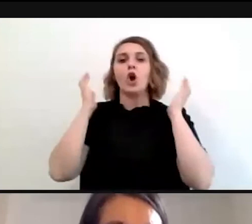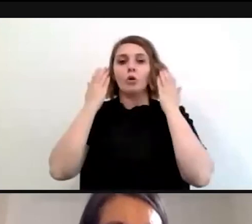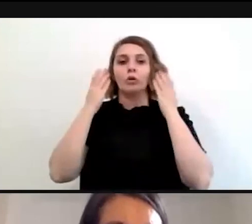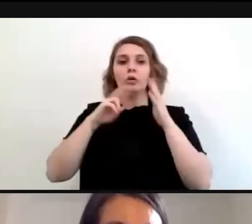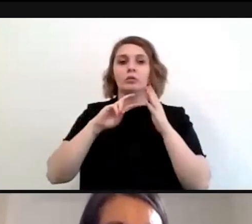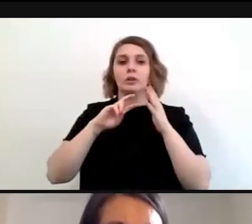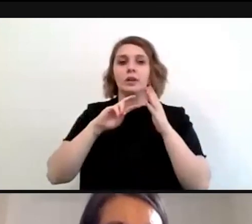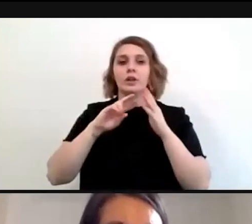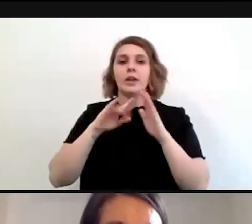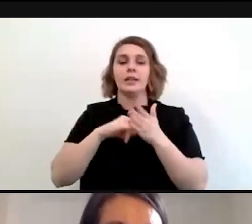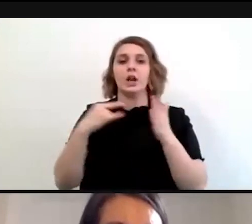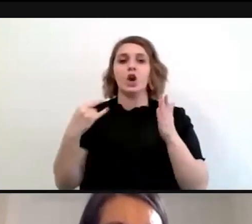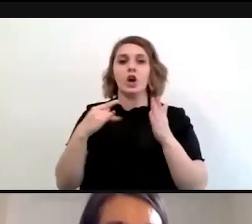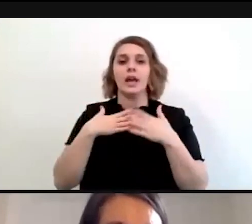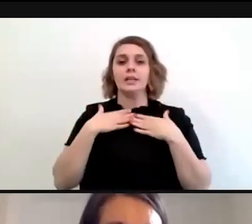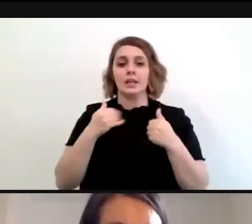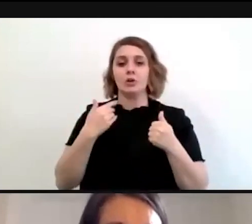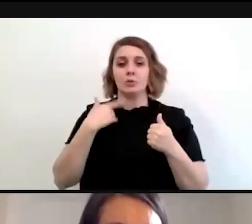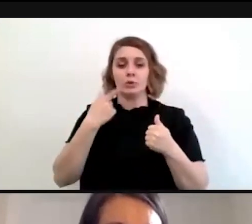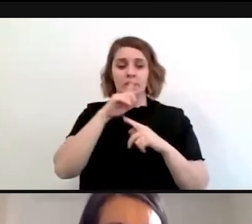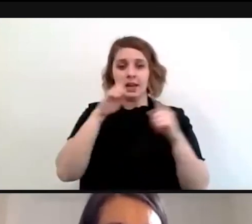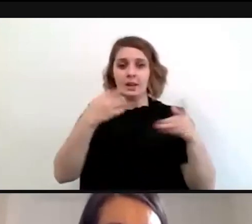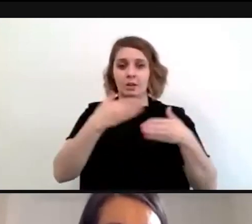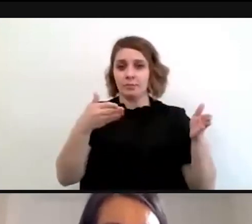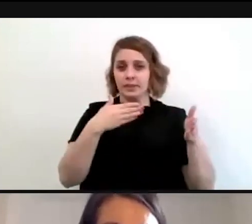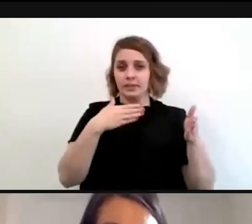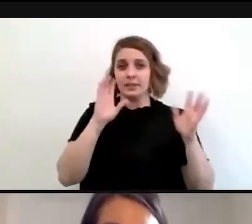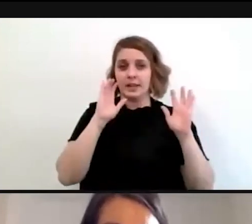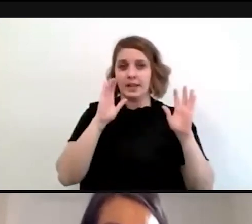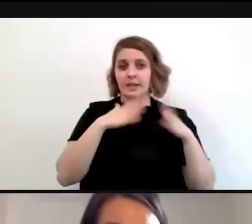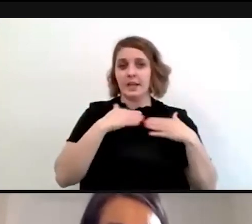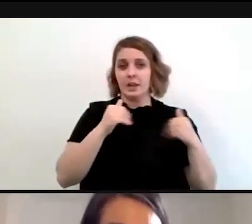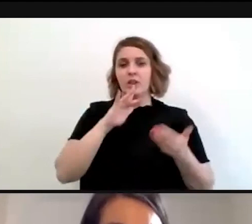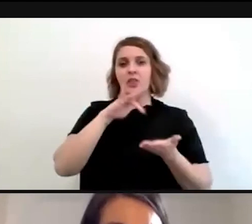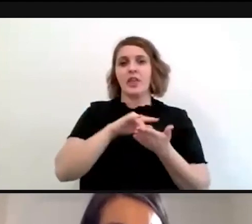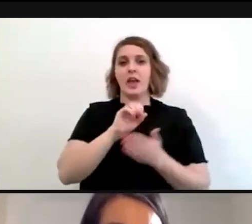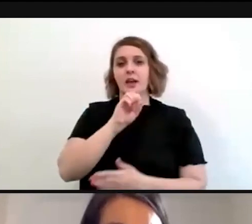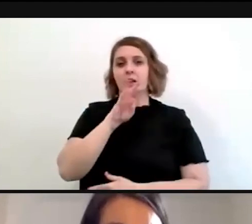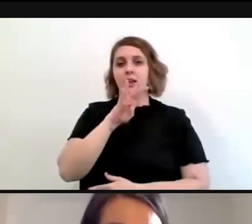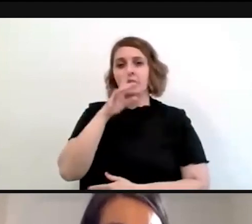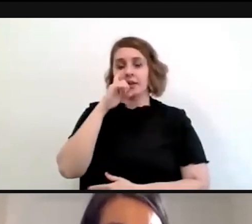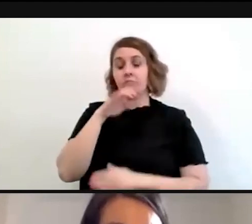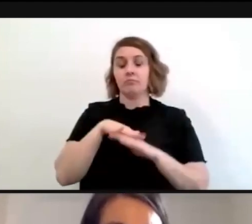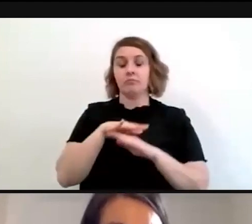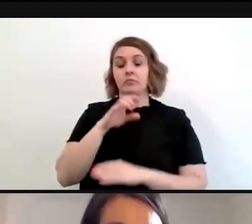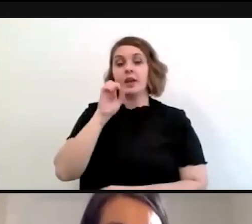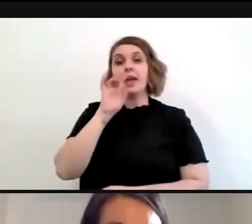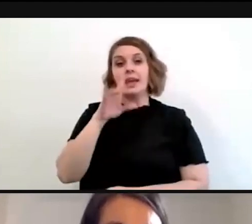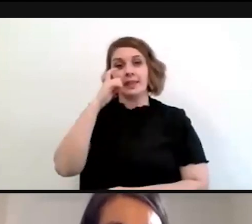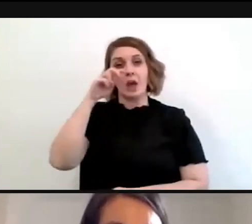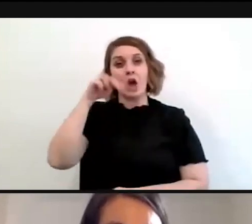hemos abierto esa parte en salud. Pues si os apetece, tenemos hasta el día 15 de junio. En el chat pondremos exactamente